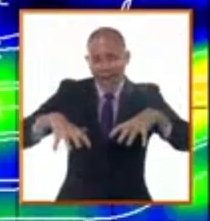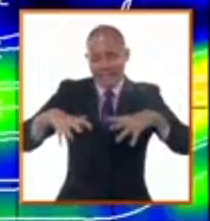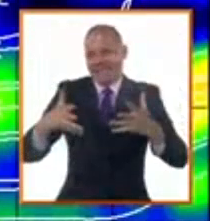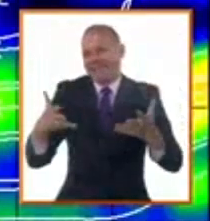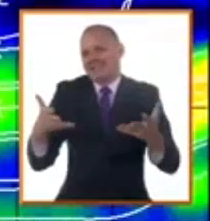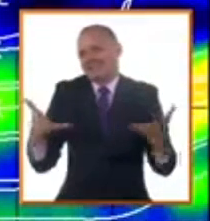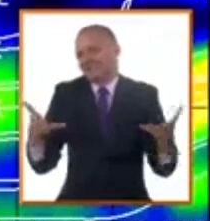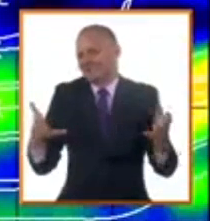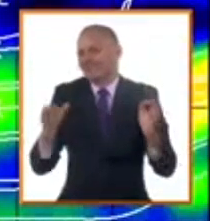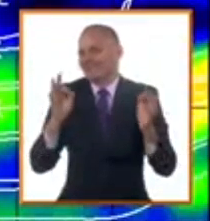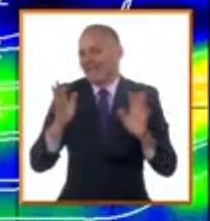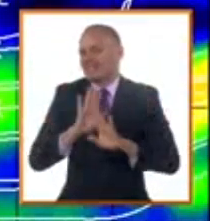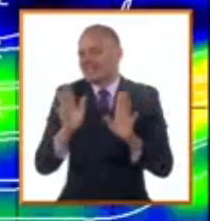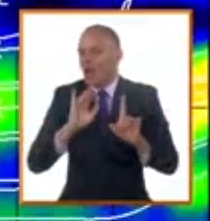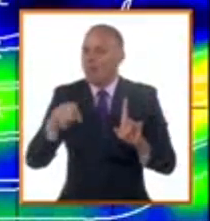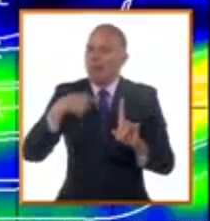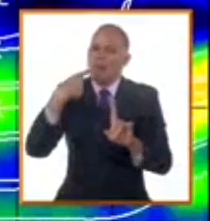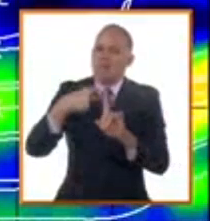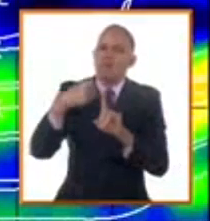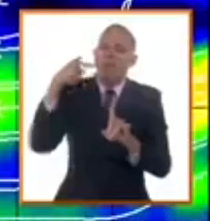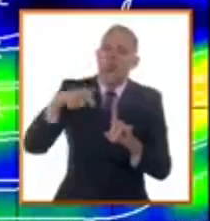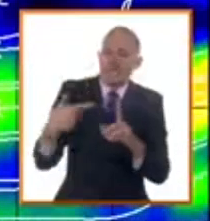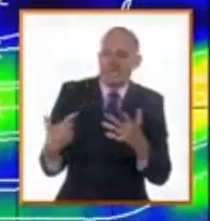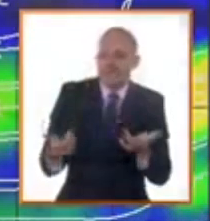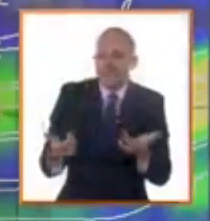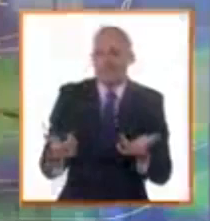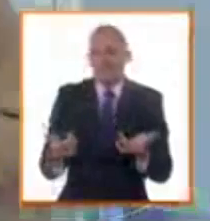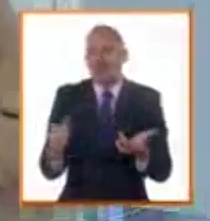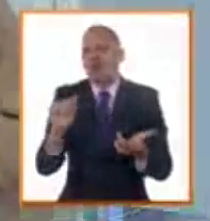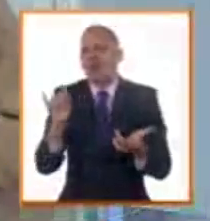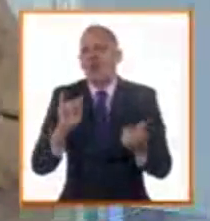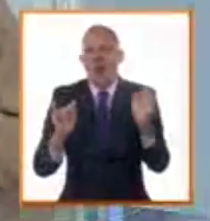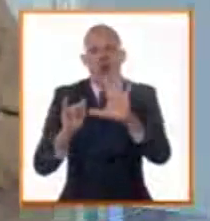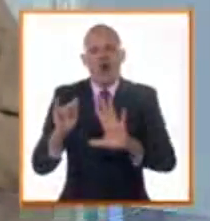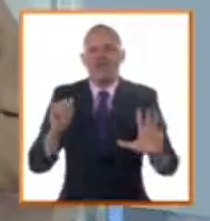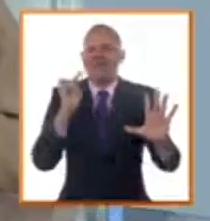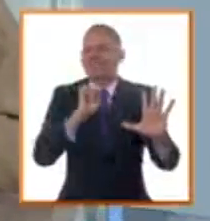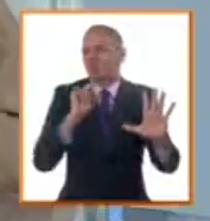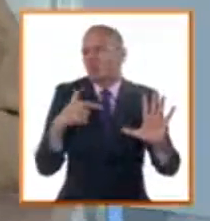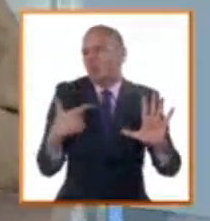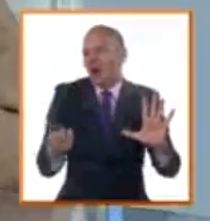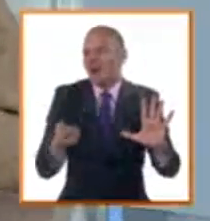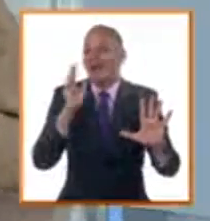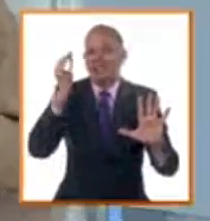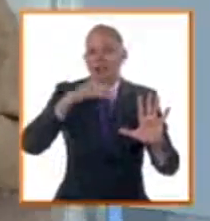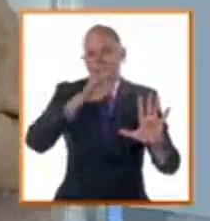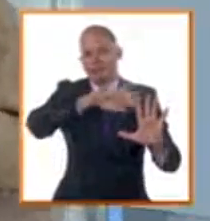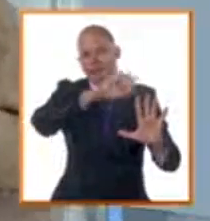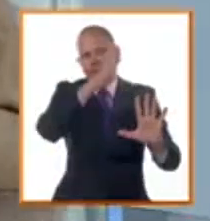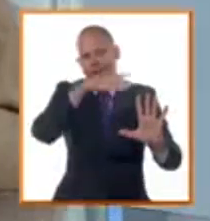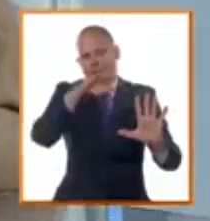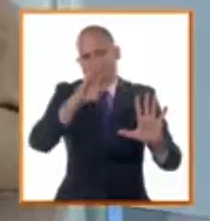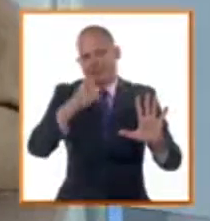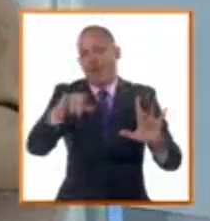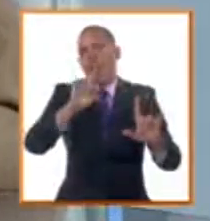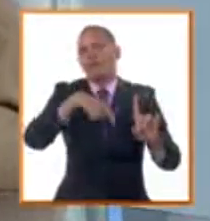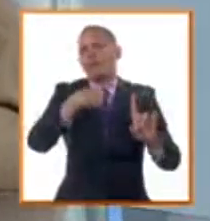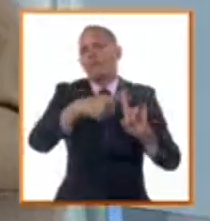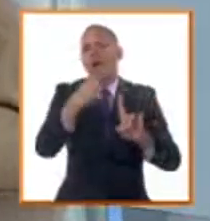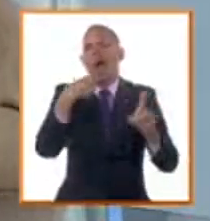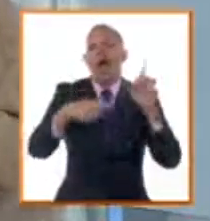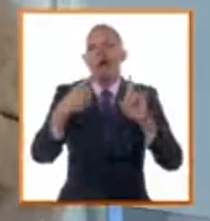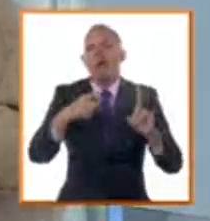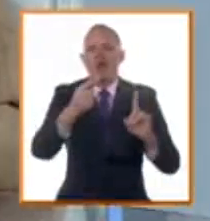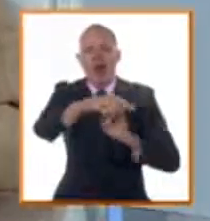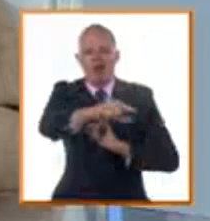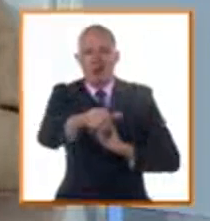se combinan con otros factores también más a escala local, como es en el oriente cubano, las cuestiones orográficas y también las altas temperaturas durante el día,